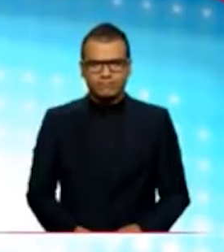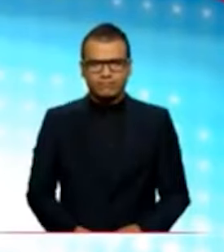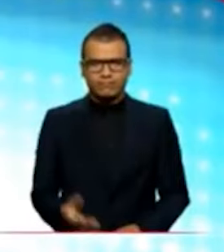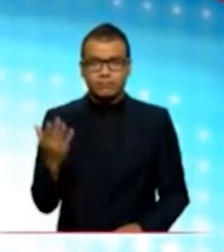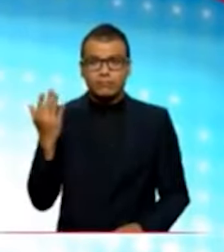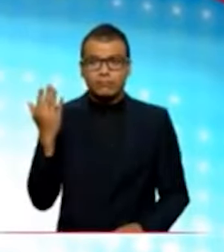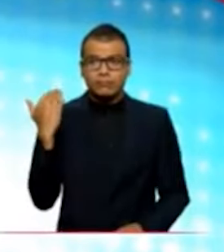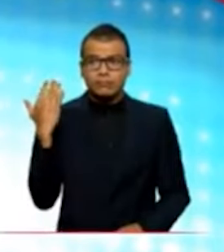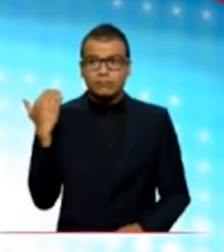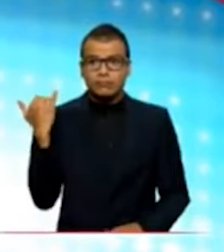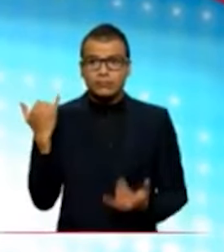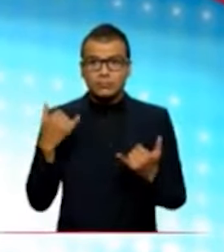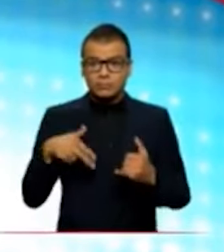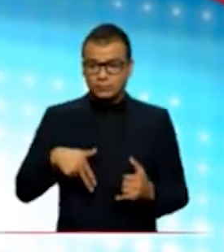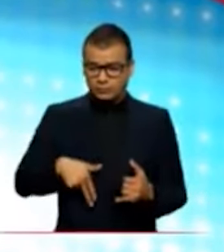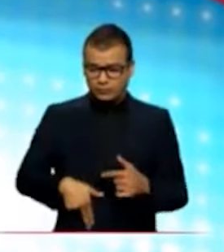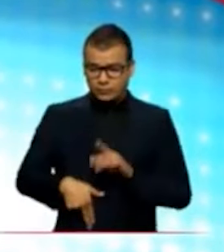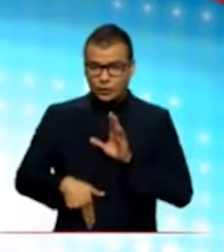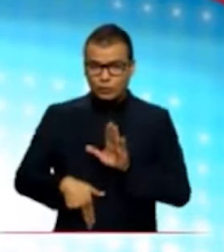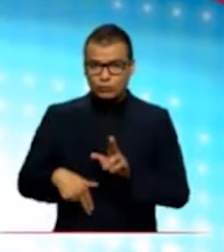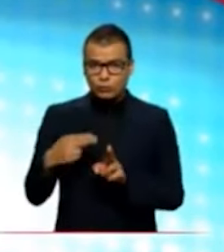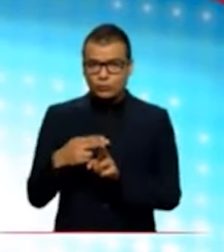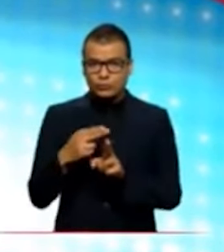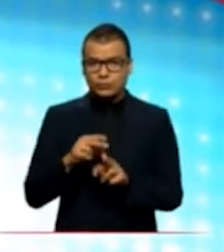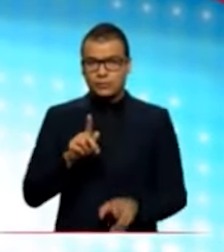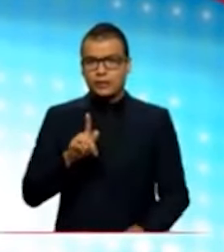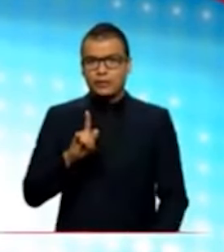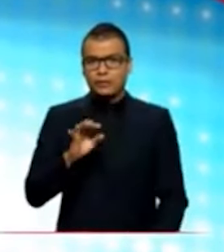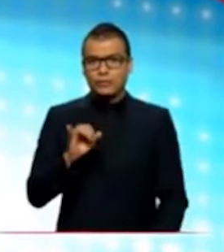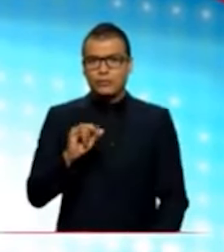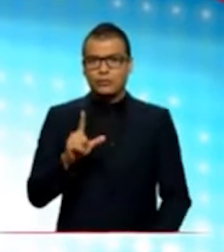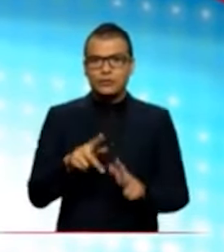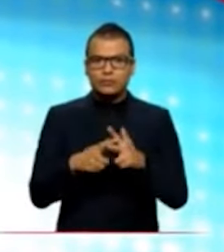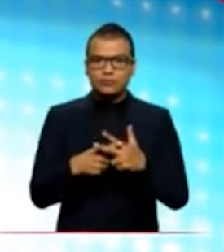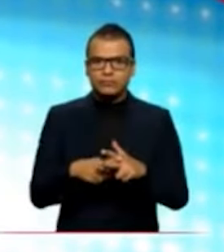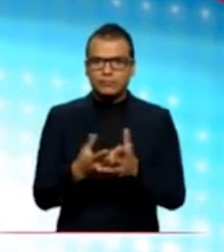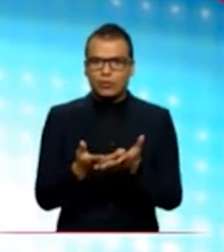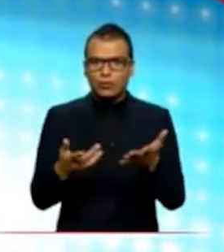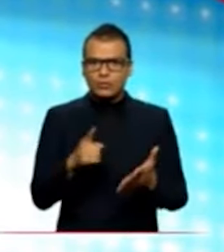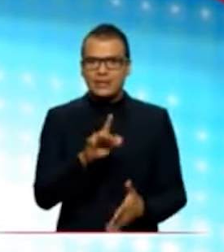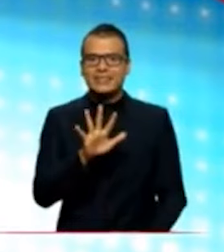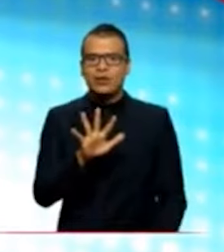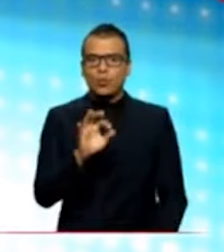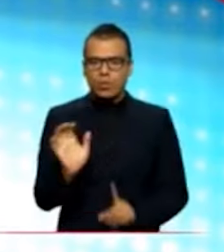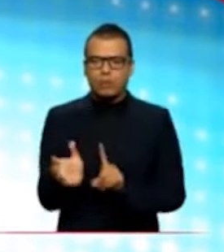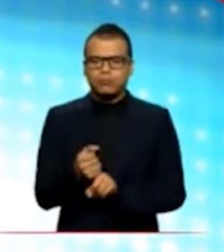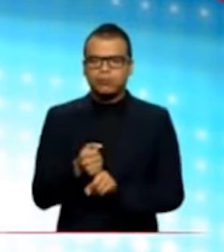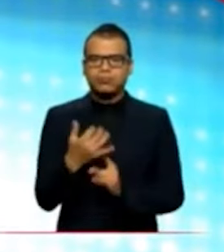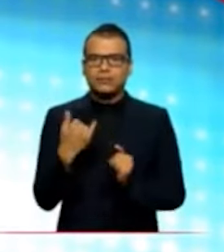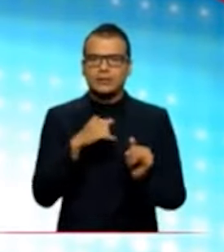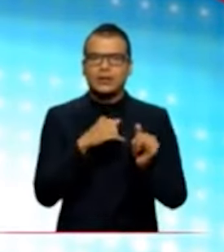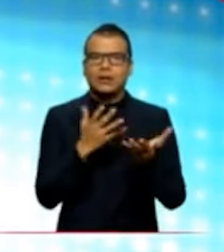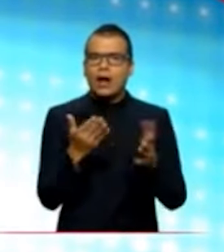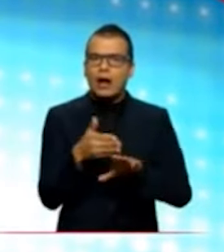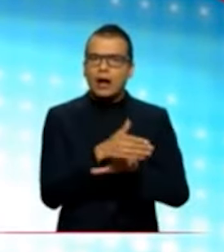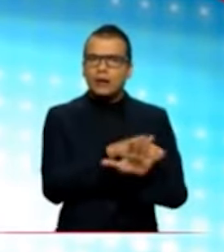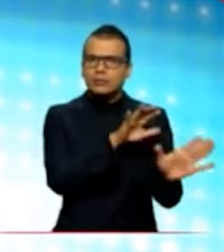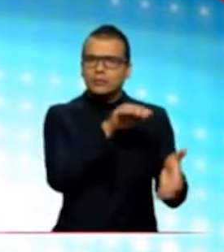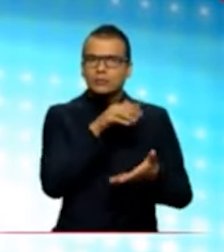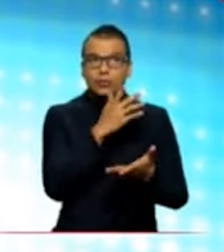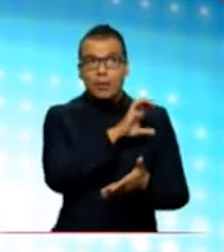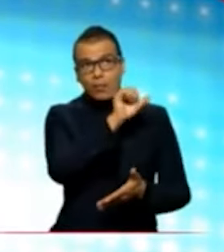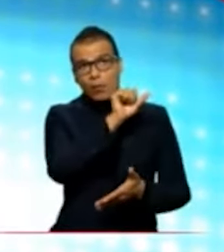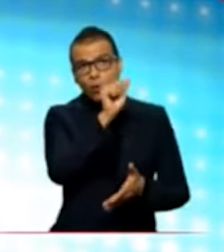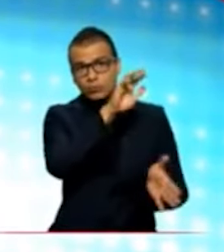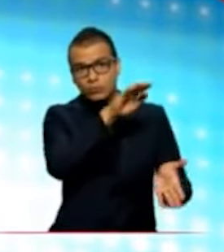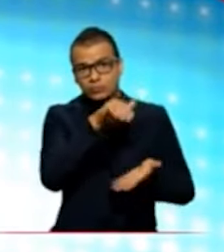Hace unas horas fueron incautadas 50 piezas de fusil provenientes del extranjero y camufladas en cajas con otros